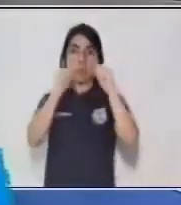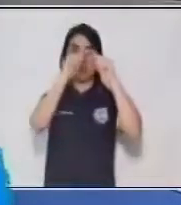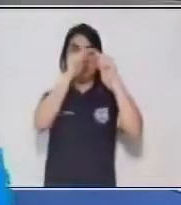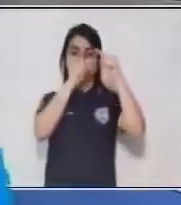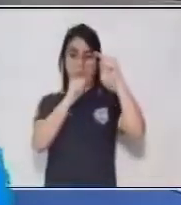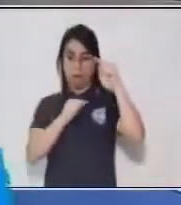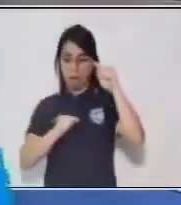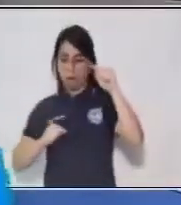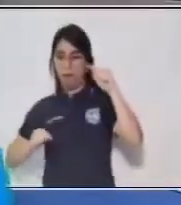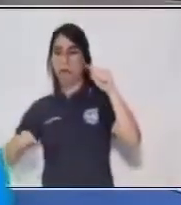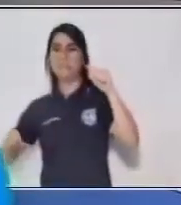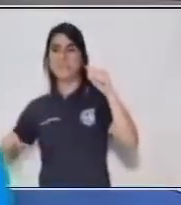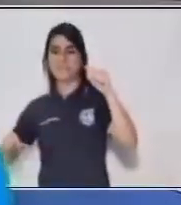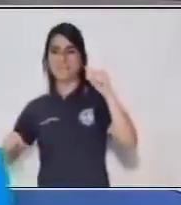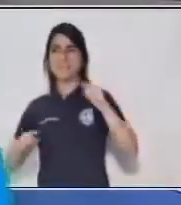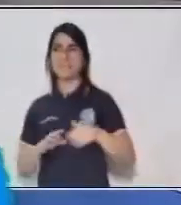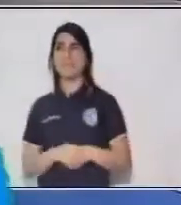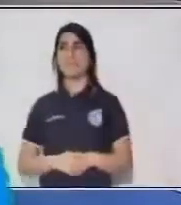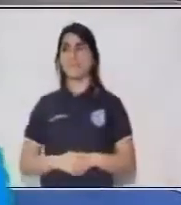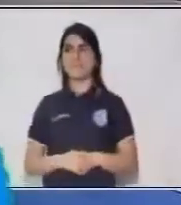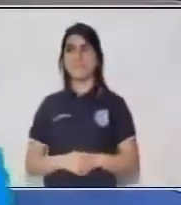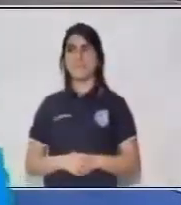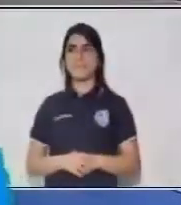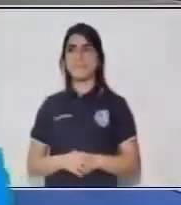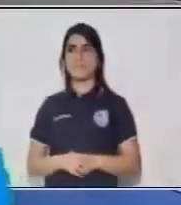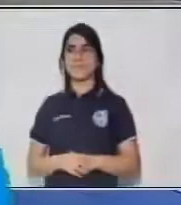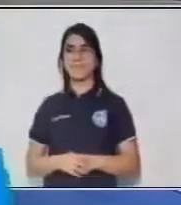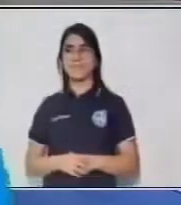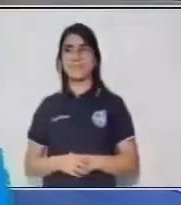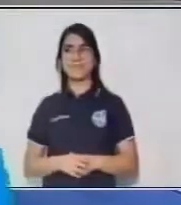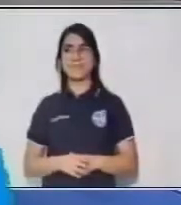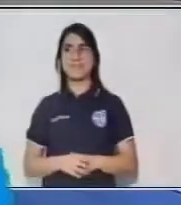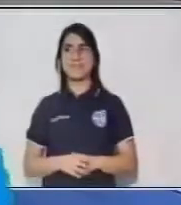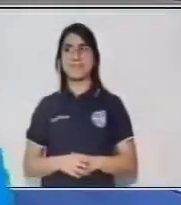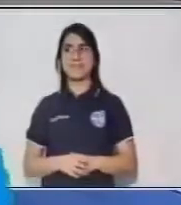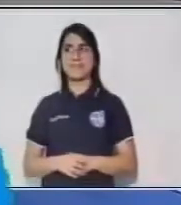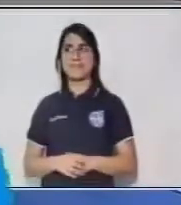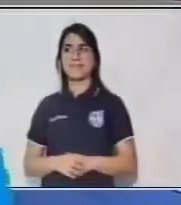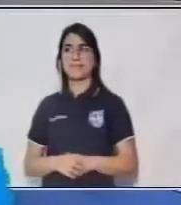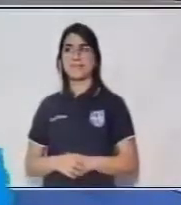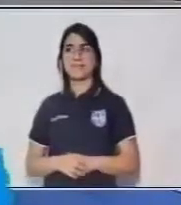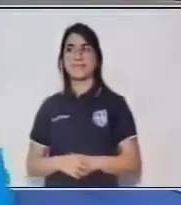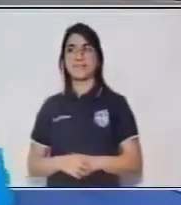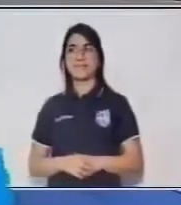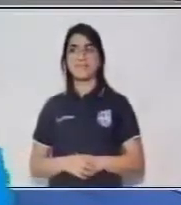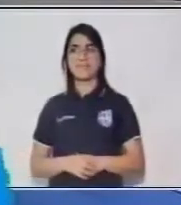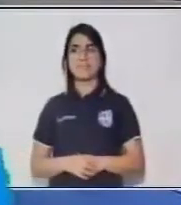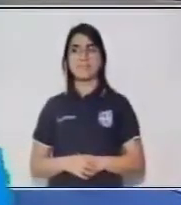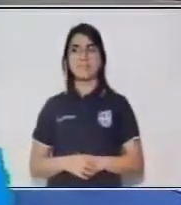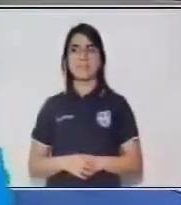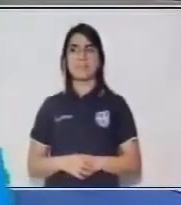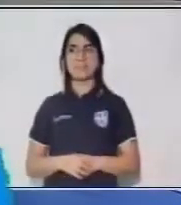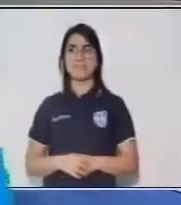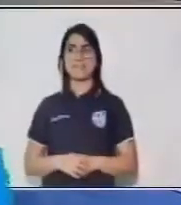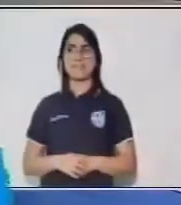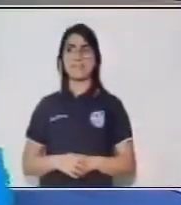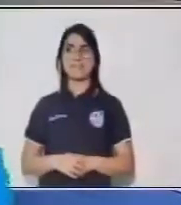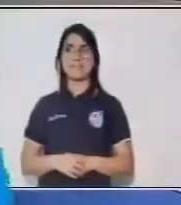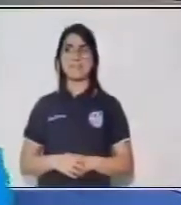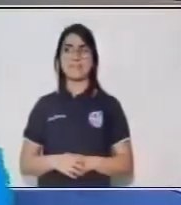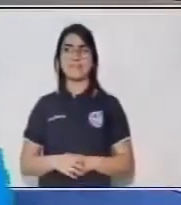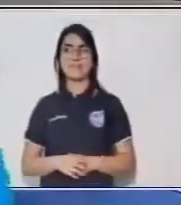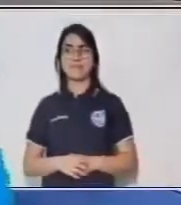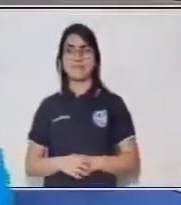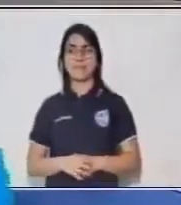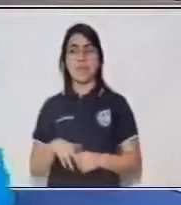valor 1. Muy bien, aquí lo dejamos claro. Bien, ahora vamos a ver nuestro último modelo